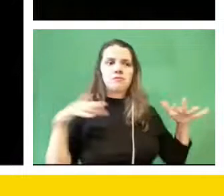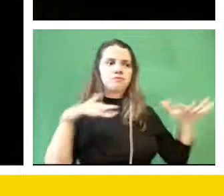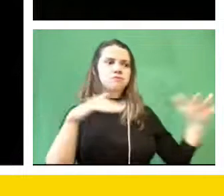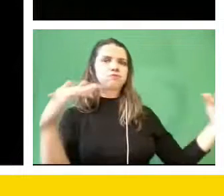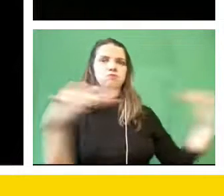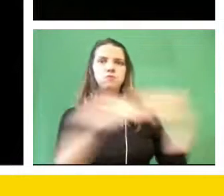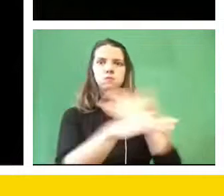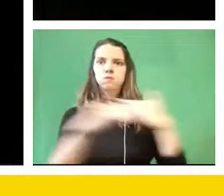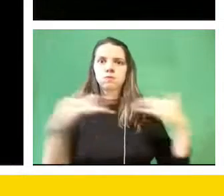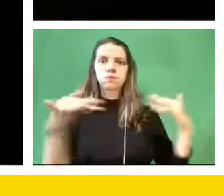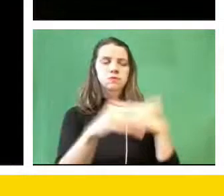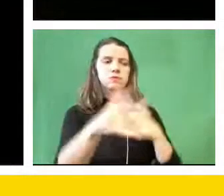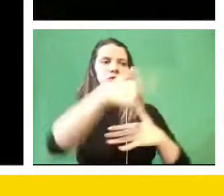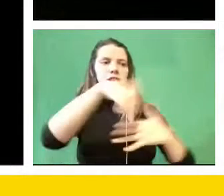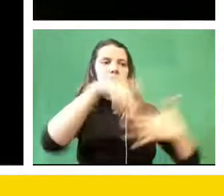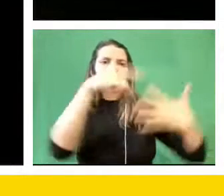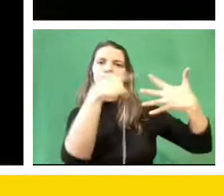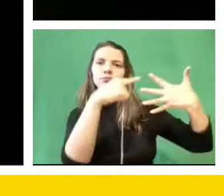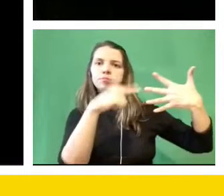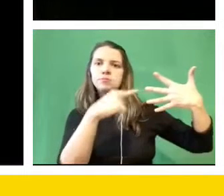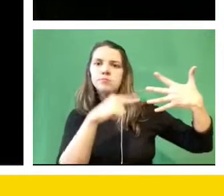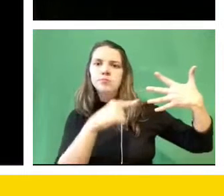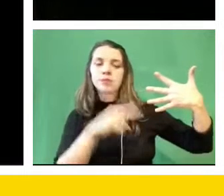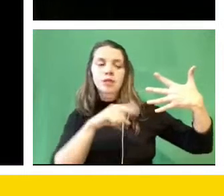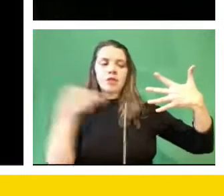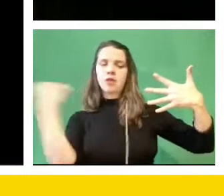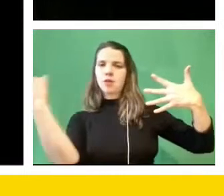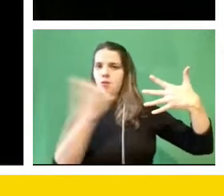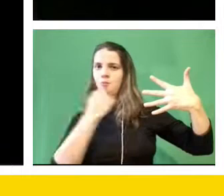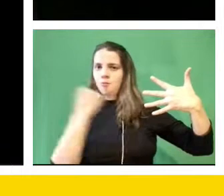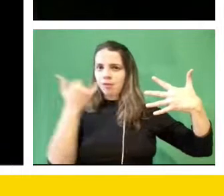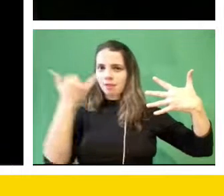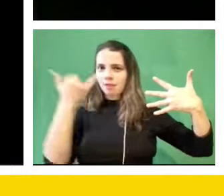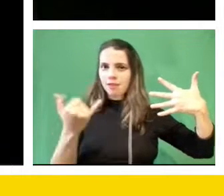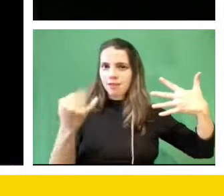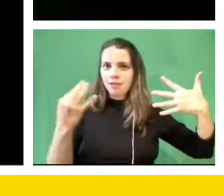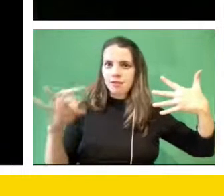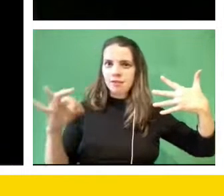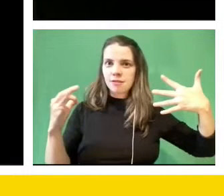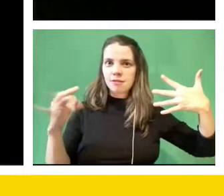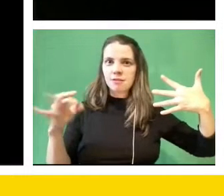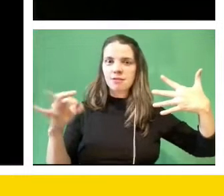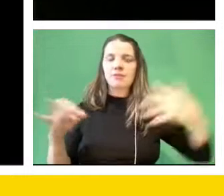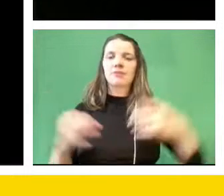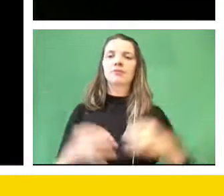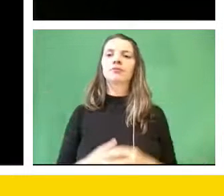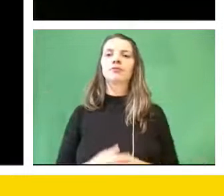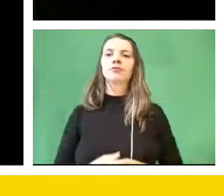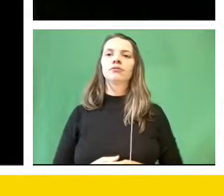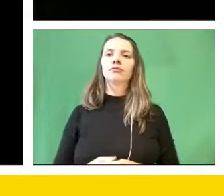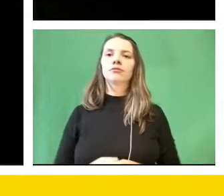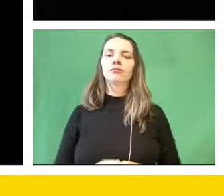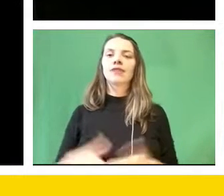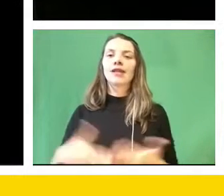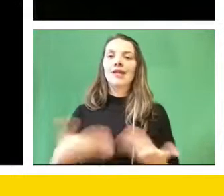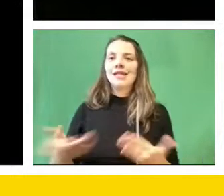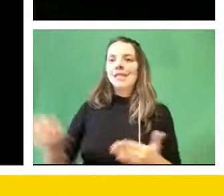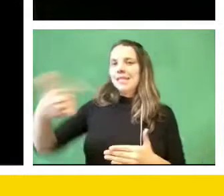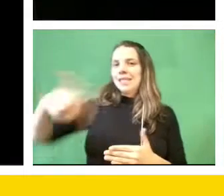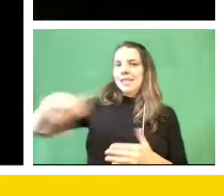Ya en el momento de empezar a hacer el análisis de las barreras físicas, que fue el ejercicio inicial, teniendo